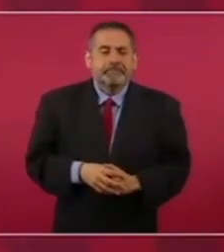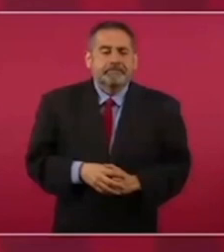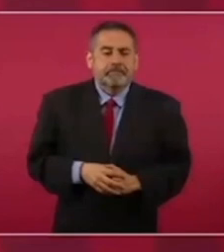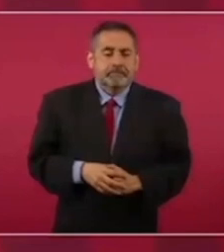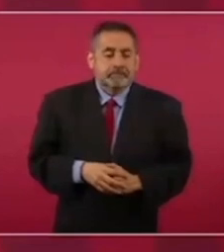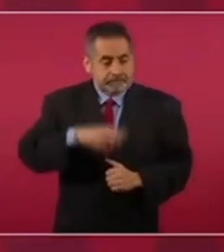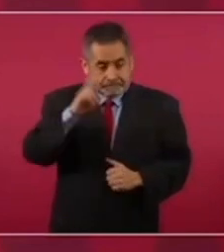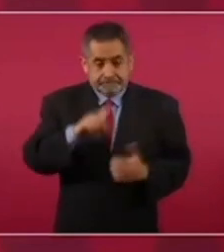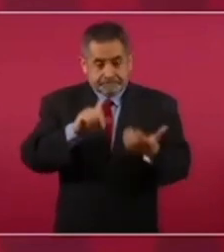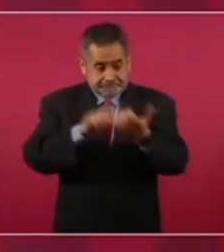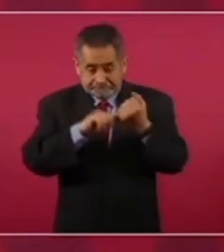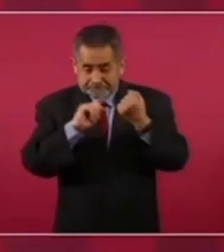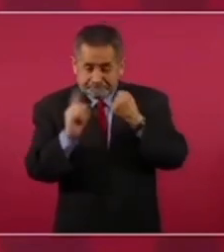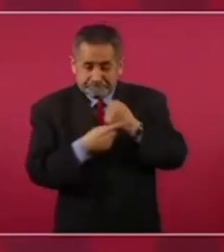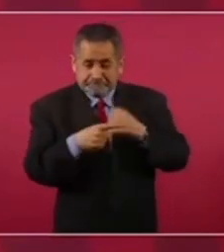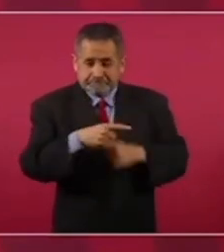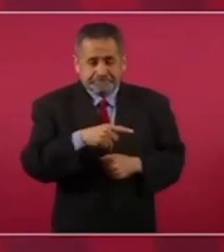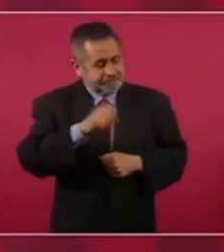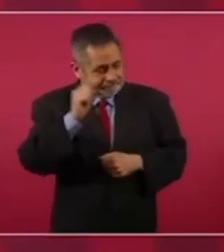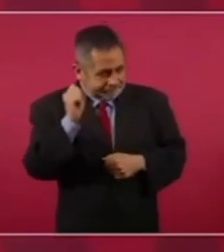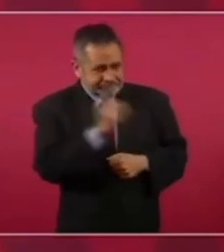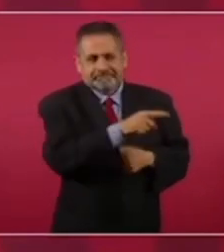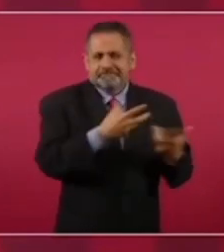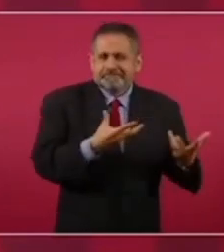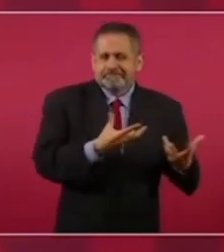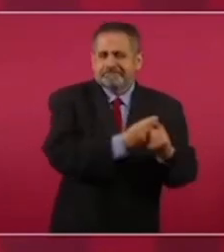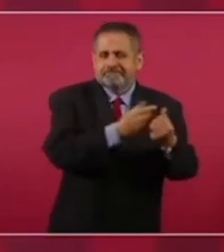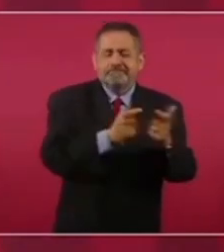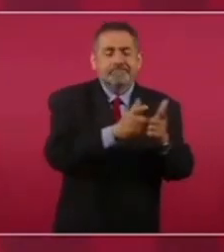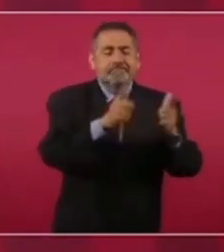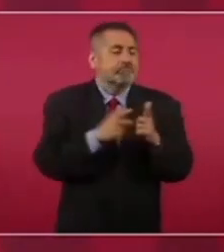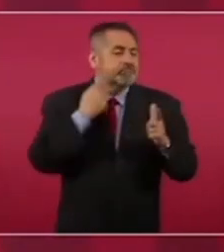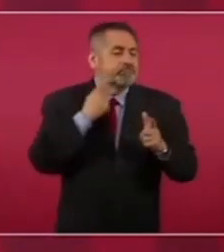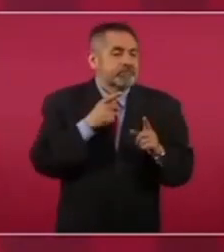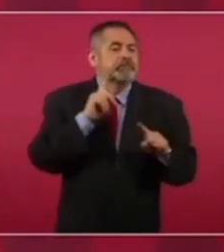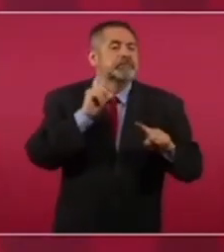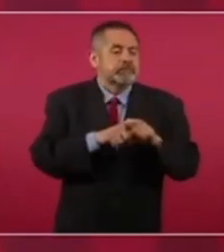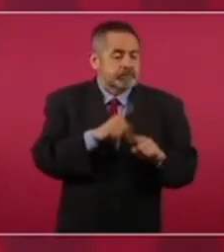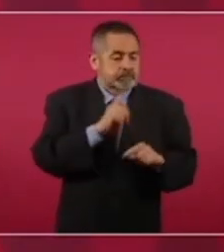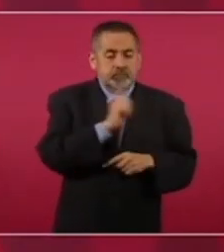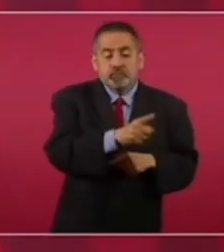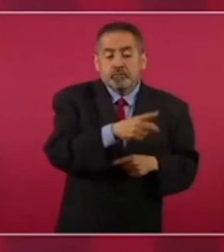cuando en realidad, pues sí tenían partido y tenían una misión,